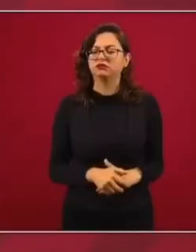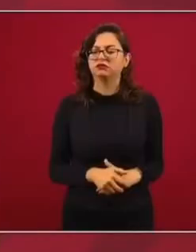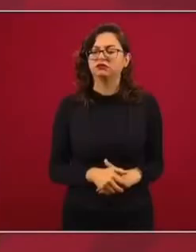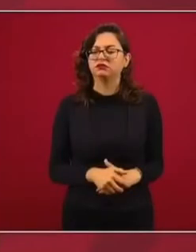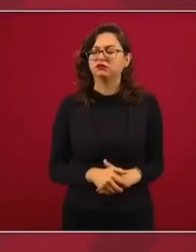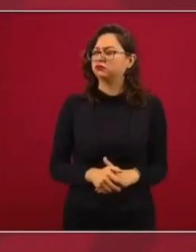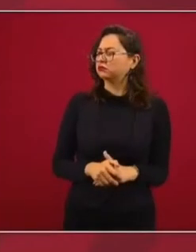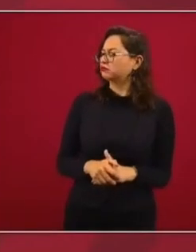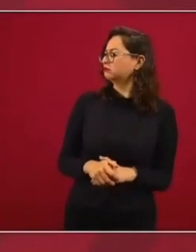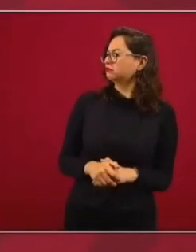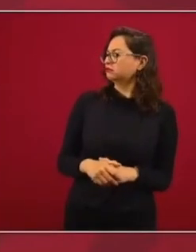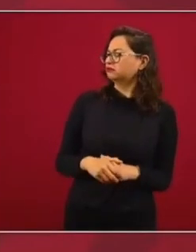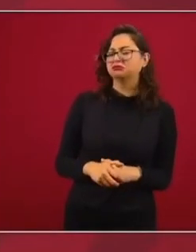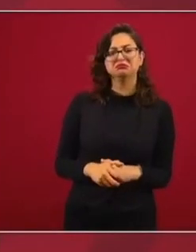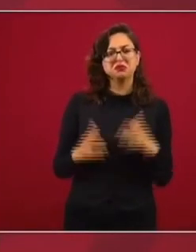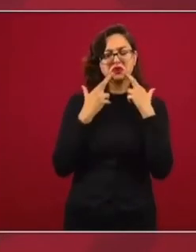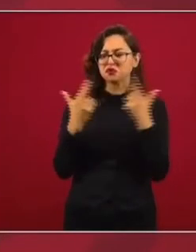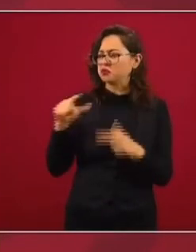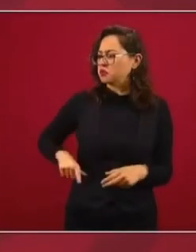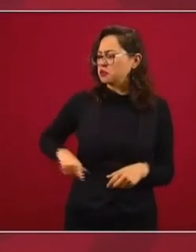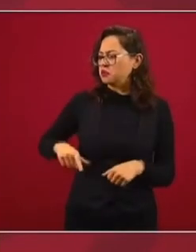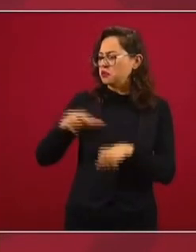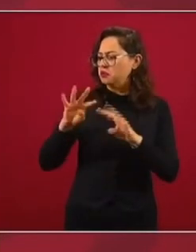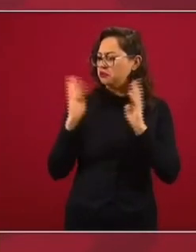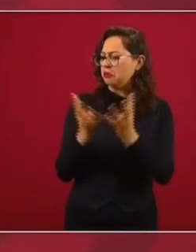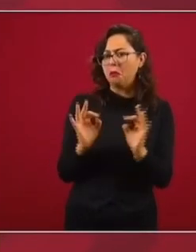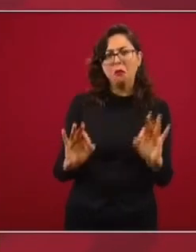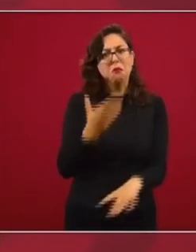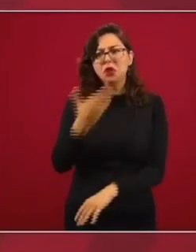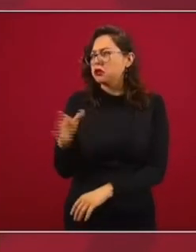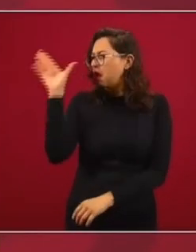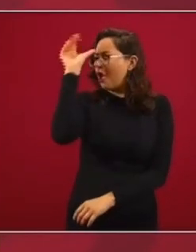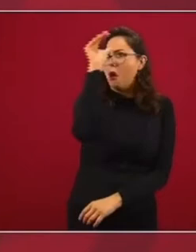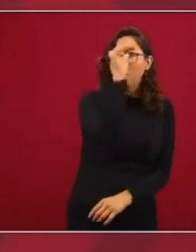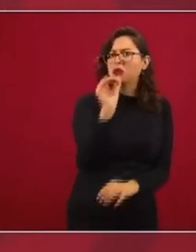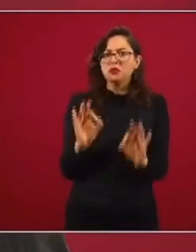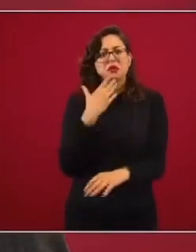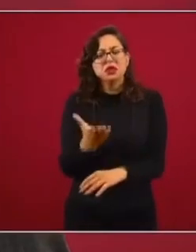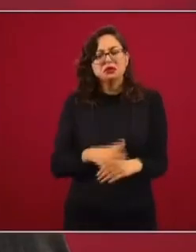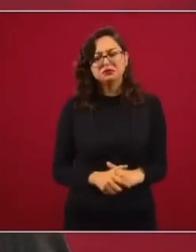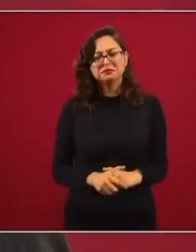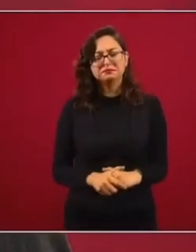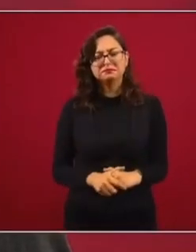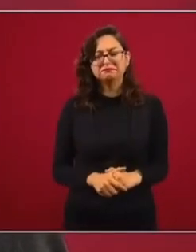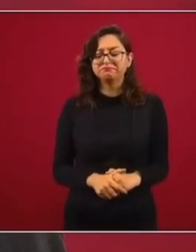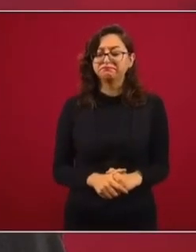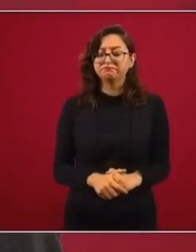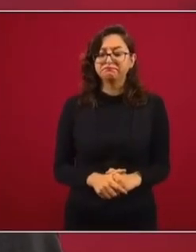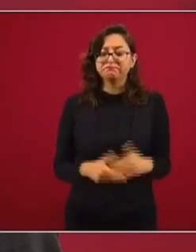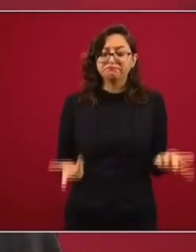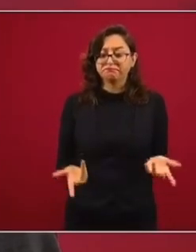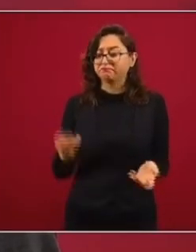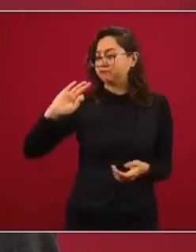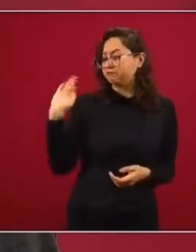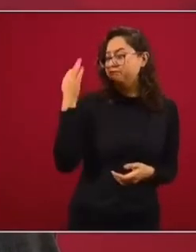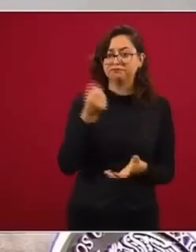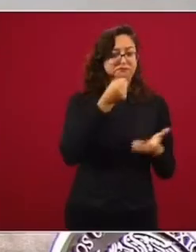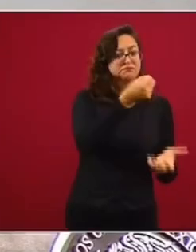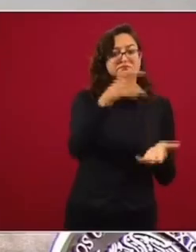fue muy buena la reunión con los gobernadores y se llegó a un acuerdo. Vamos a ayudar en la medida de nuestras